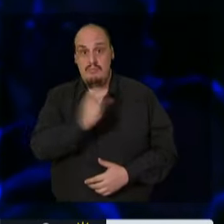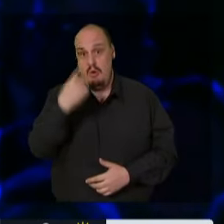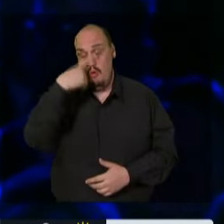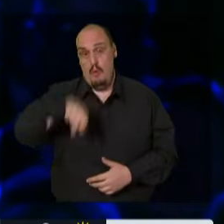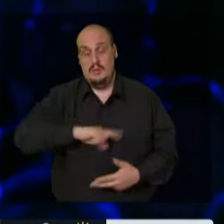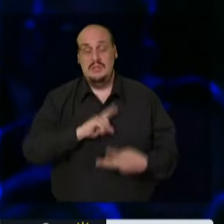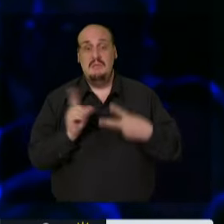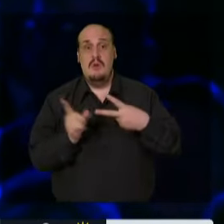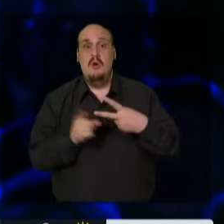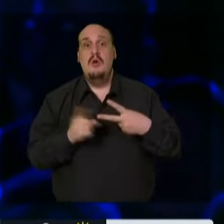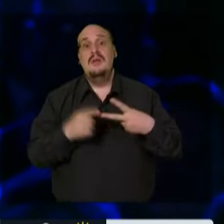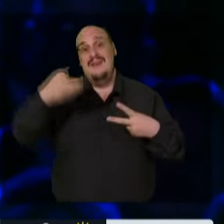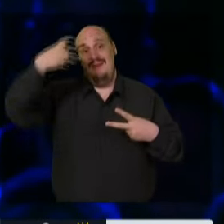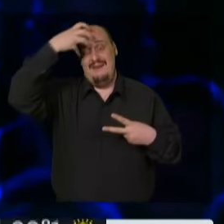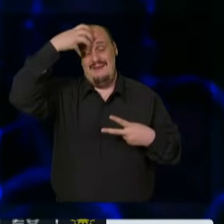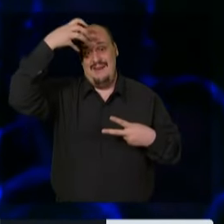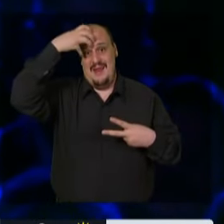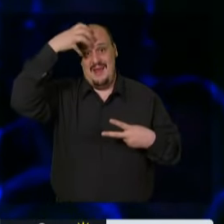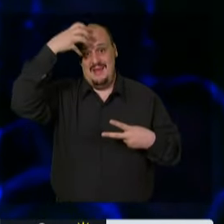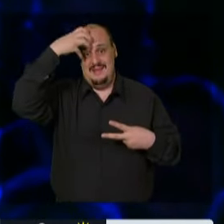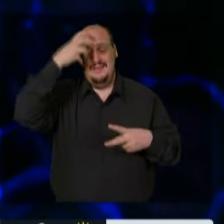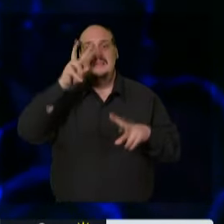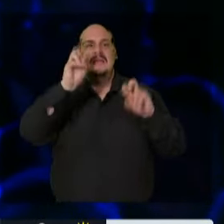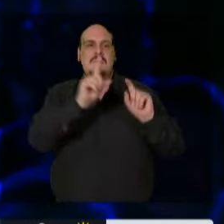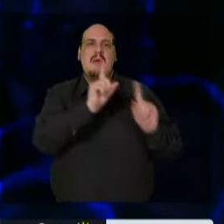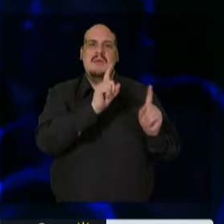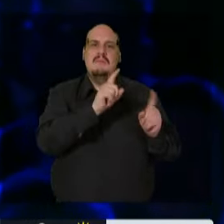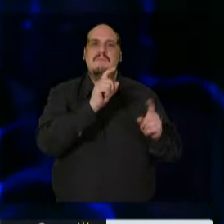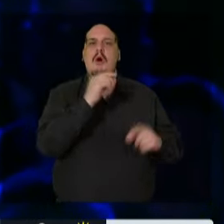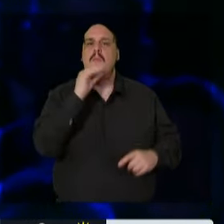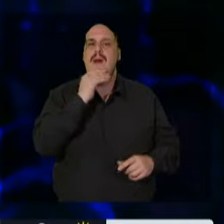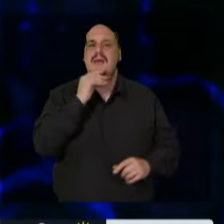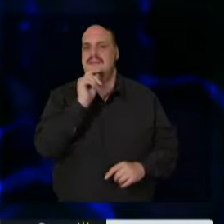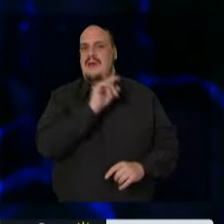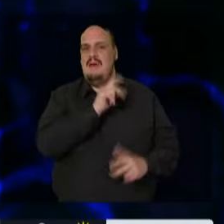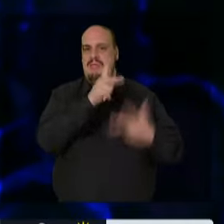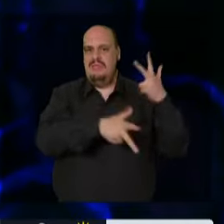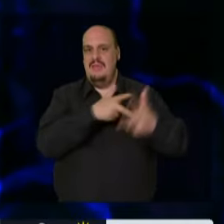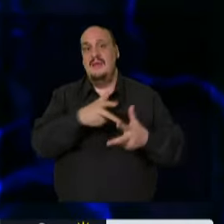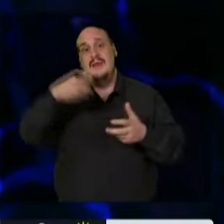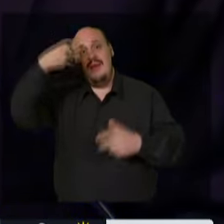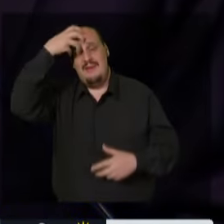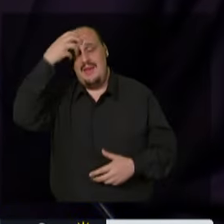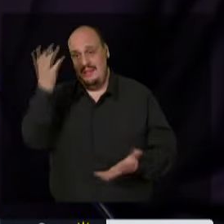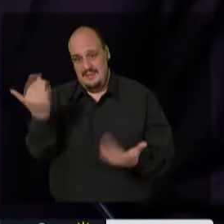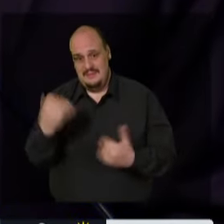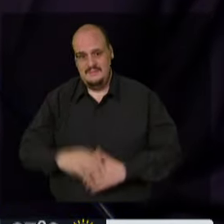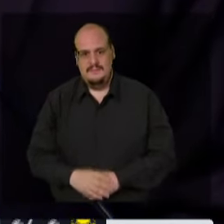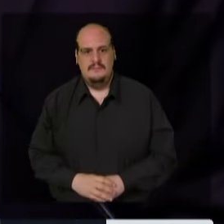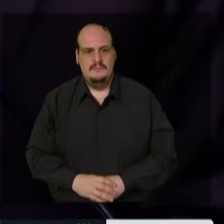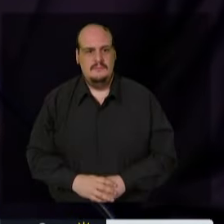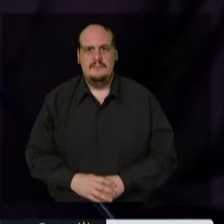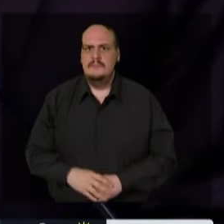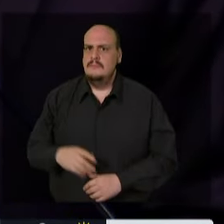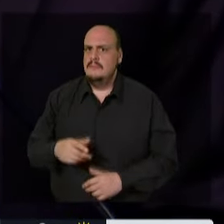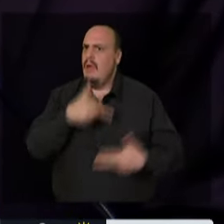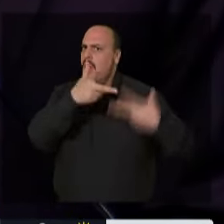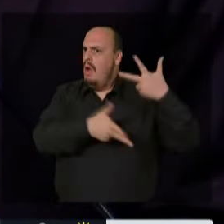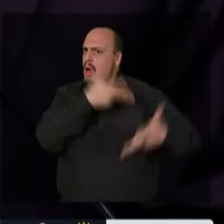que lo ha hecho Juan Schiaretti sobre los dichos de Sergio Massa. Schiaretti, lo escuchamos. Hablan, pero